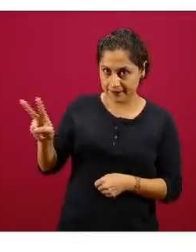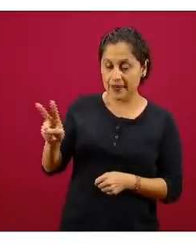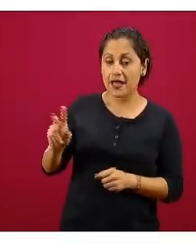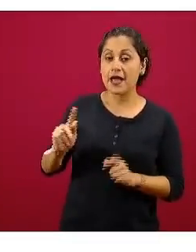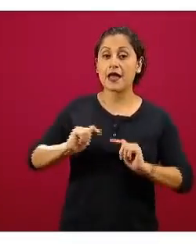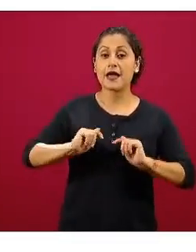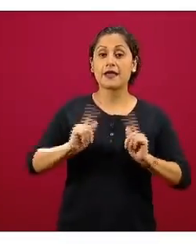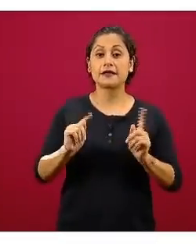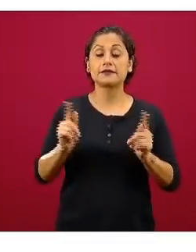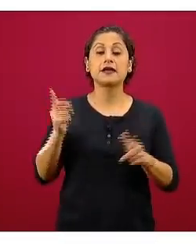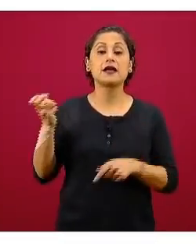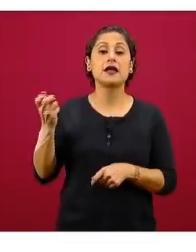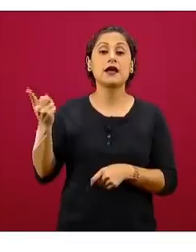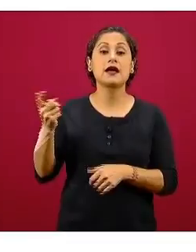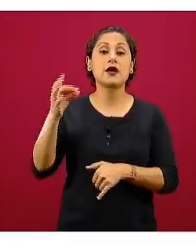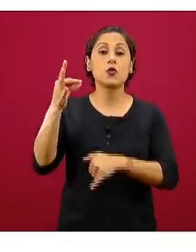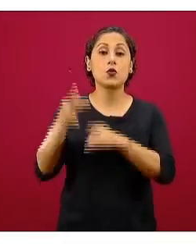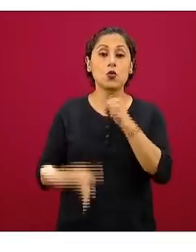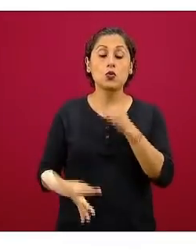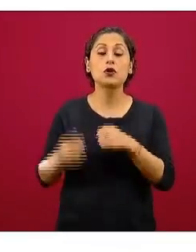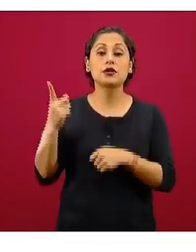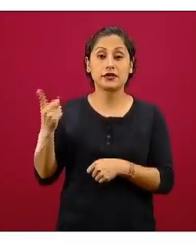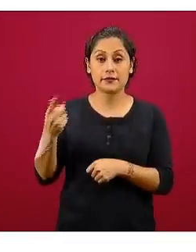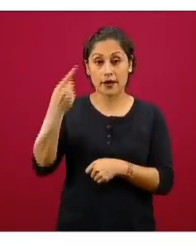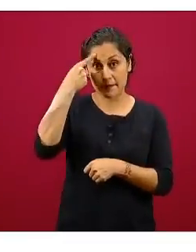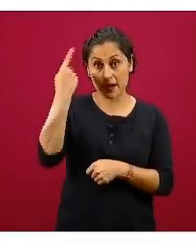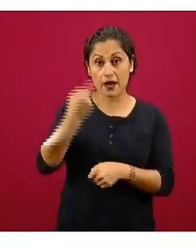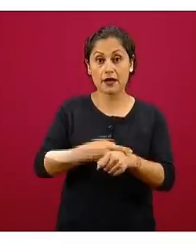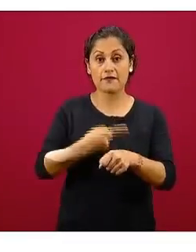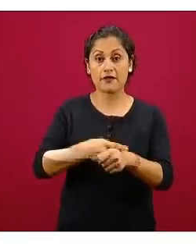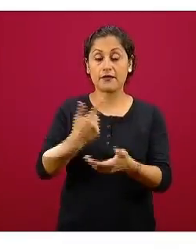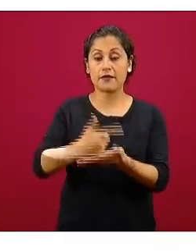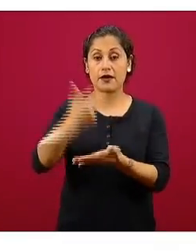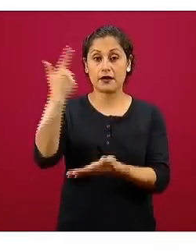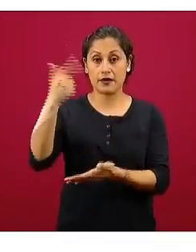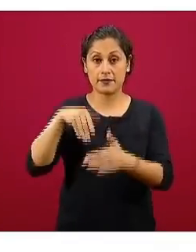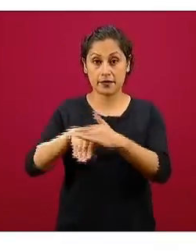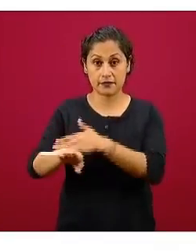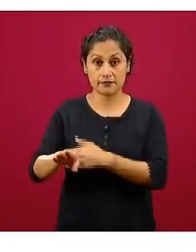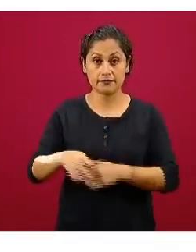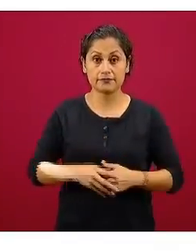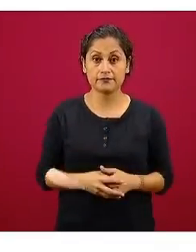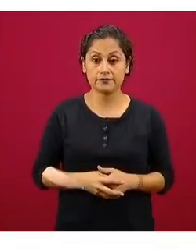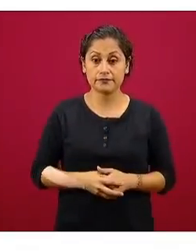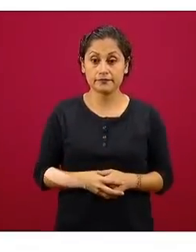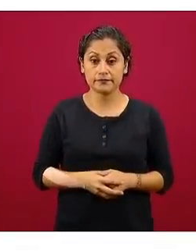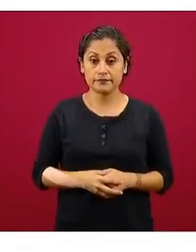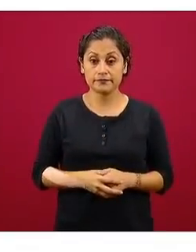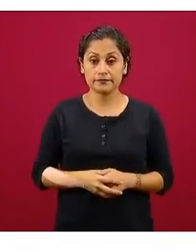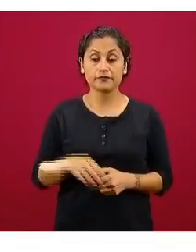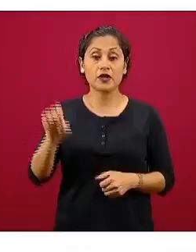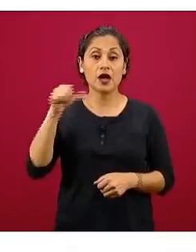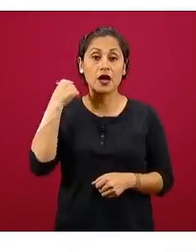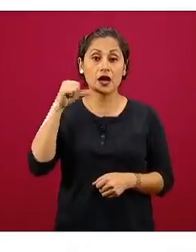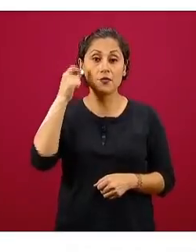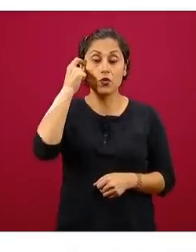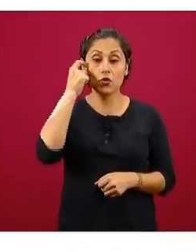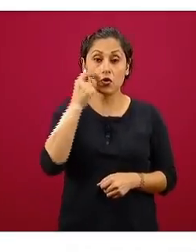todavía lejos de estar excediendo la predicción. La siguiente. Acapulco